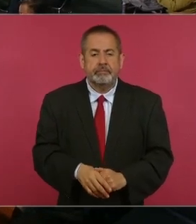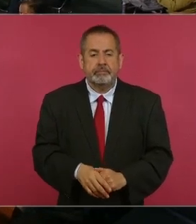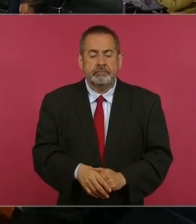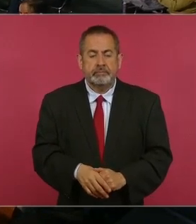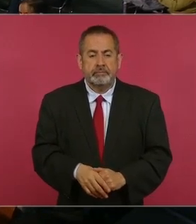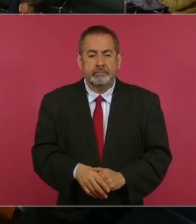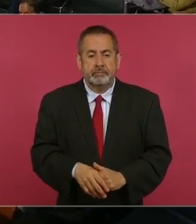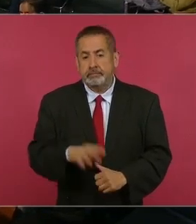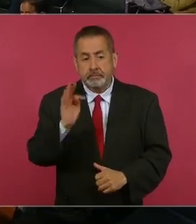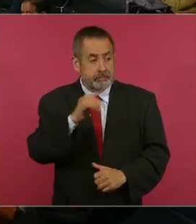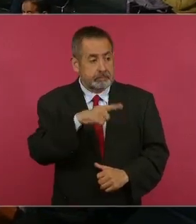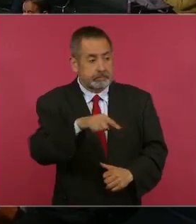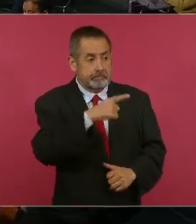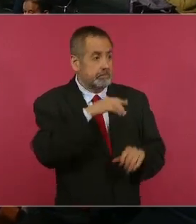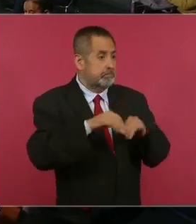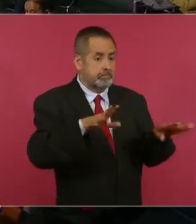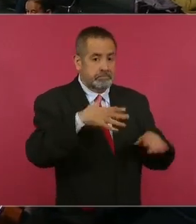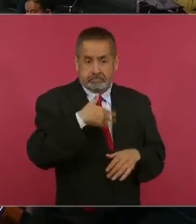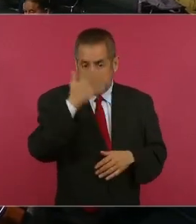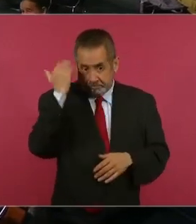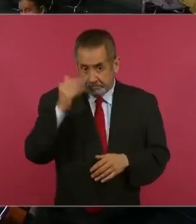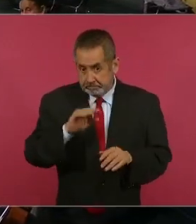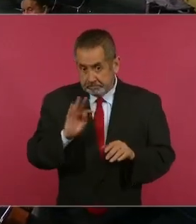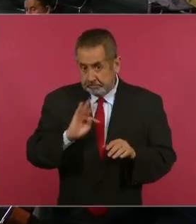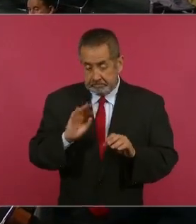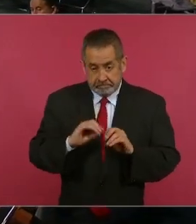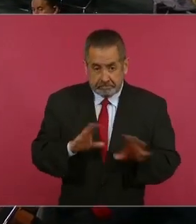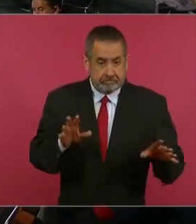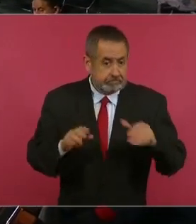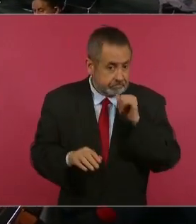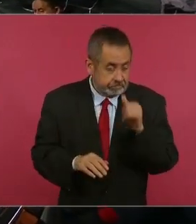Porque a lo mejor eso tampoco se sabe.